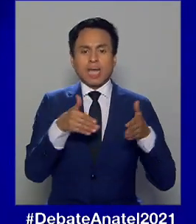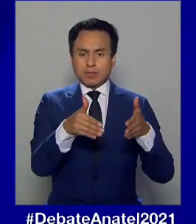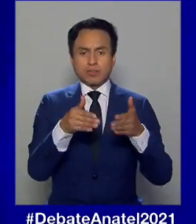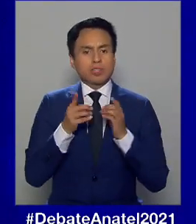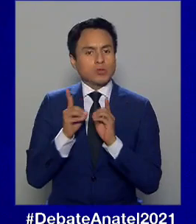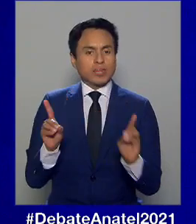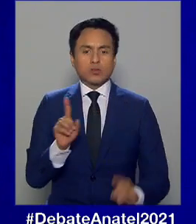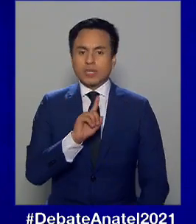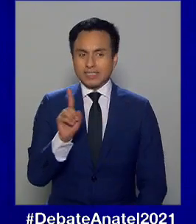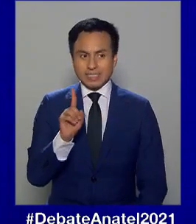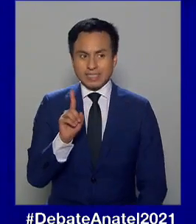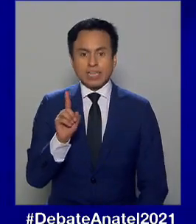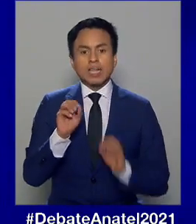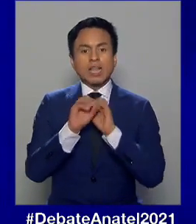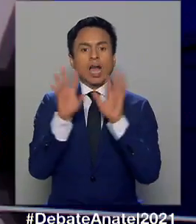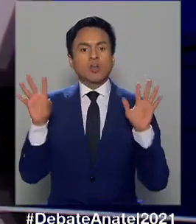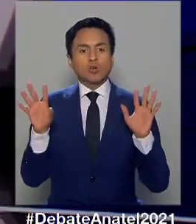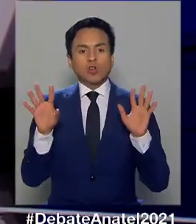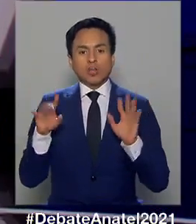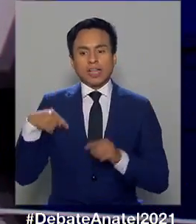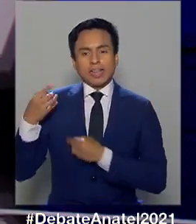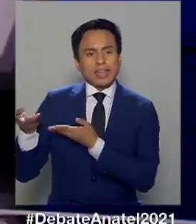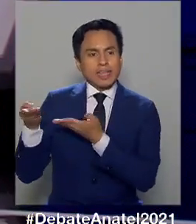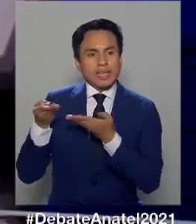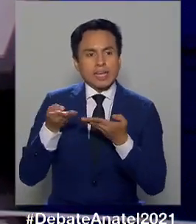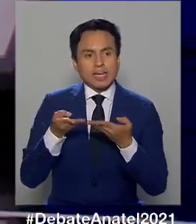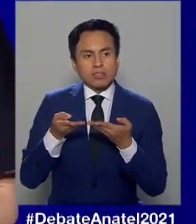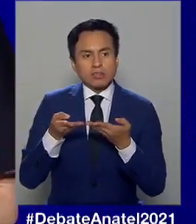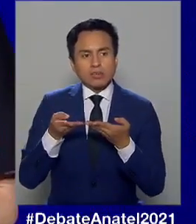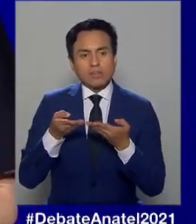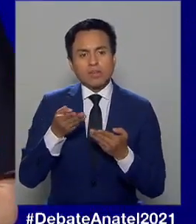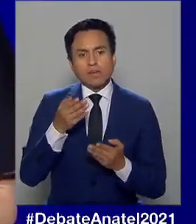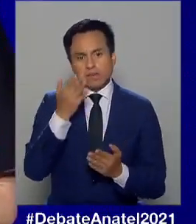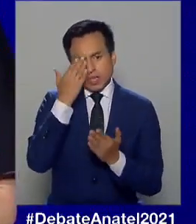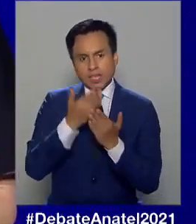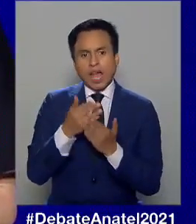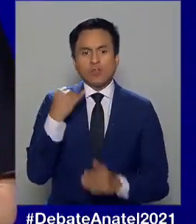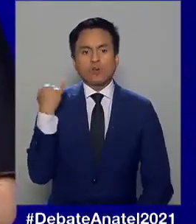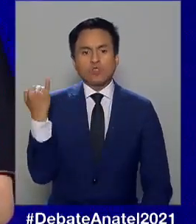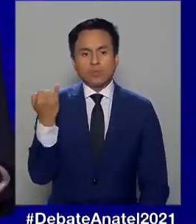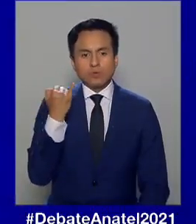en democracia. Quiero ser muy claro. El legado y el respeto por lo del Frente Autónomo fue la equivocación. Fue un error.